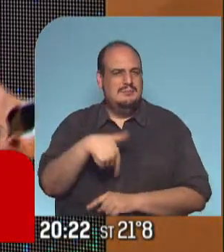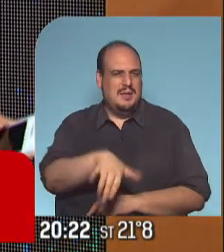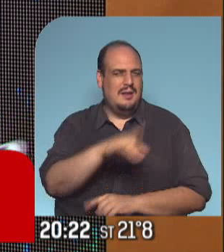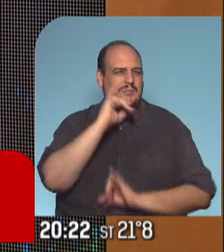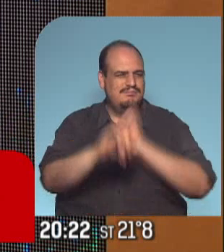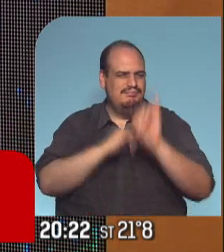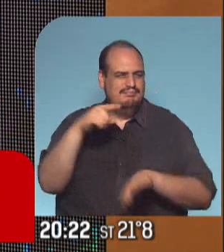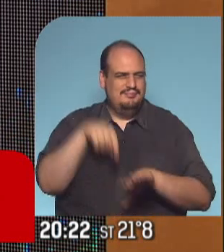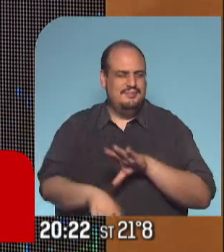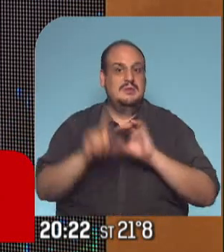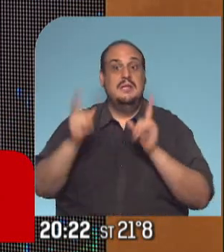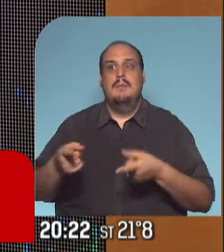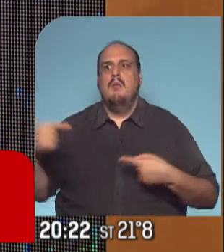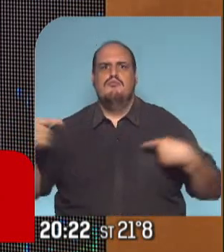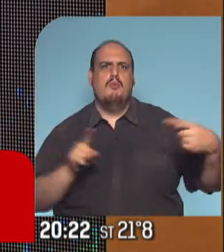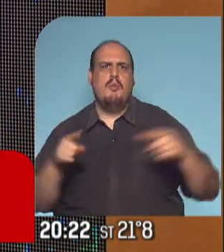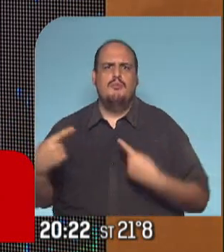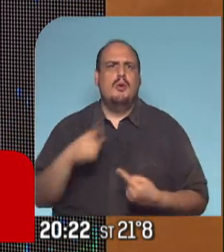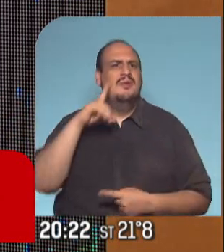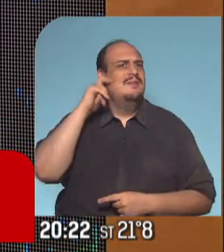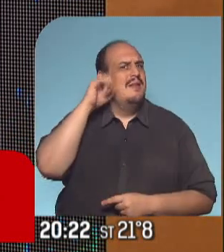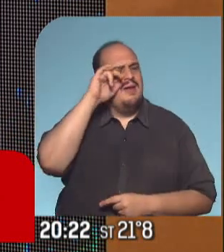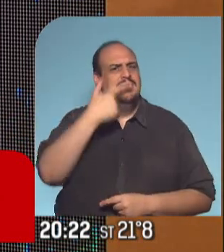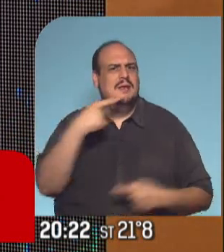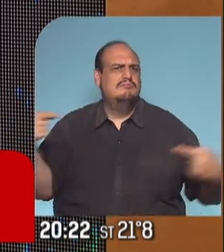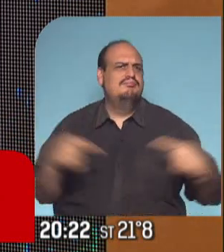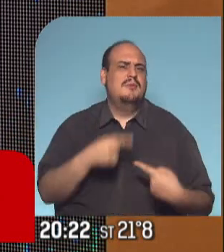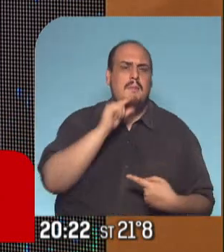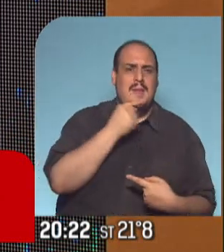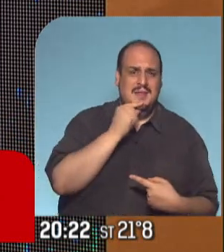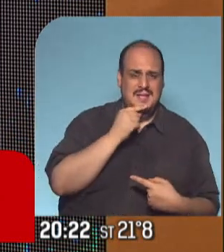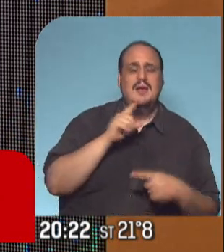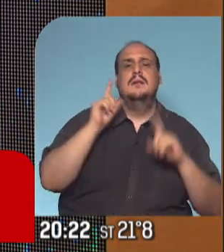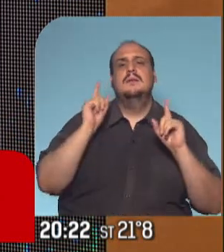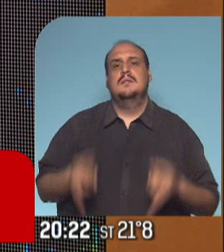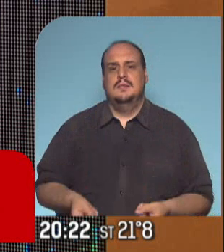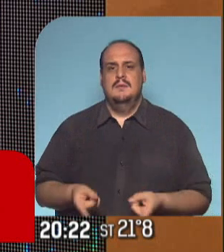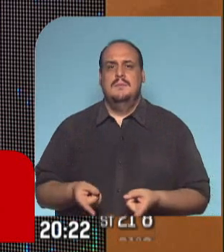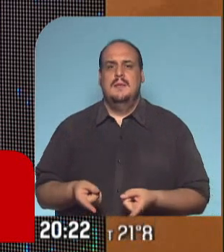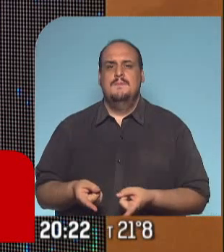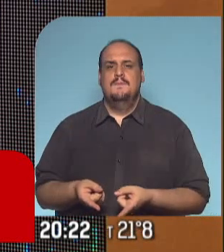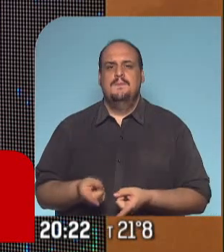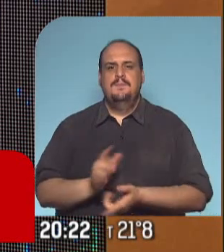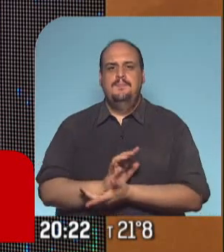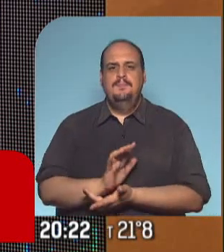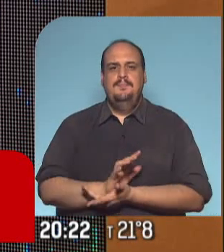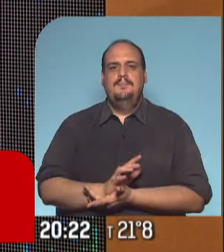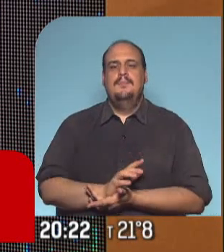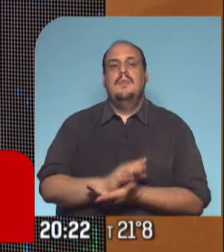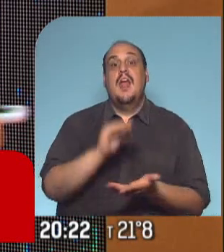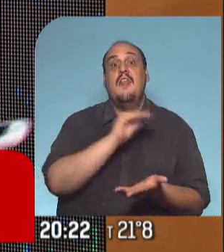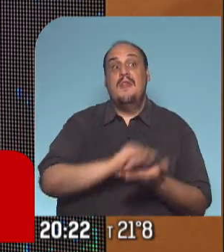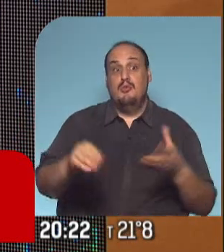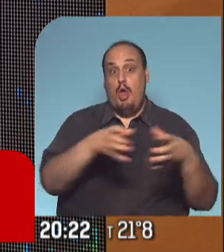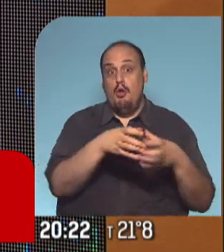como fue los cruces, una vez más, de Fernando Iglesias con Sergio Massa y la denuncia que ha realizado el diputado de la oposición,